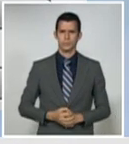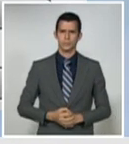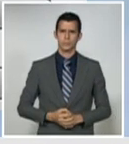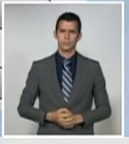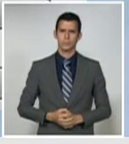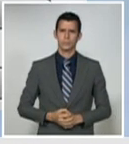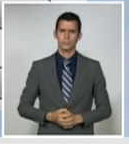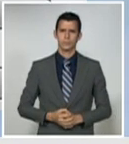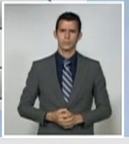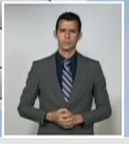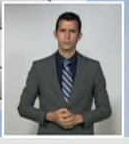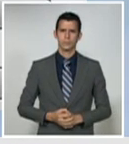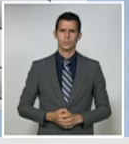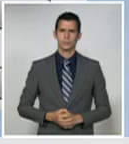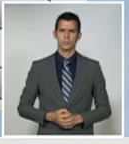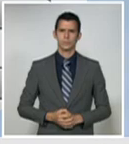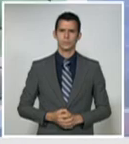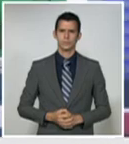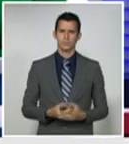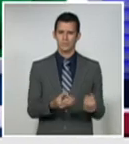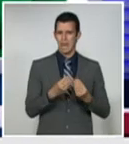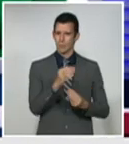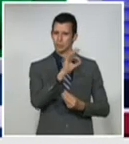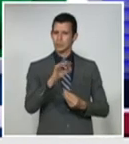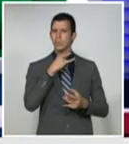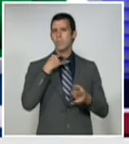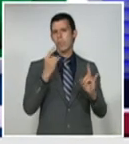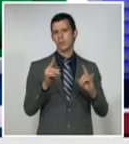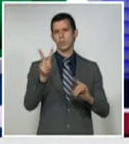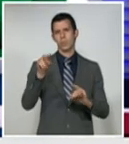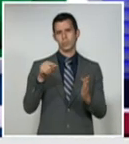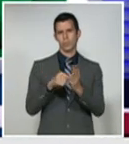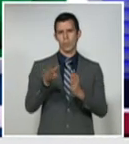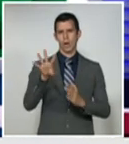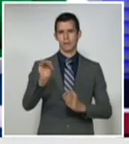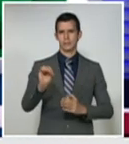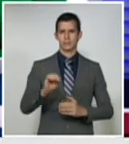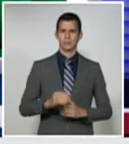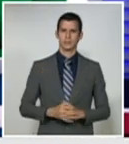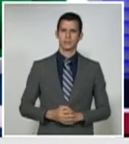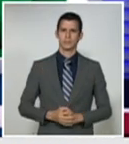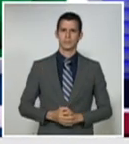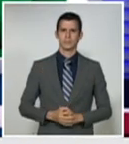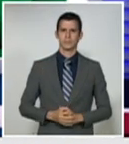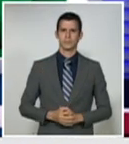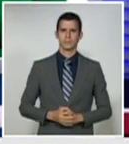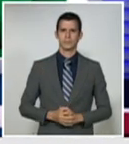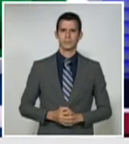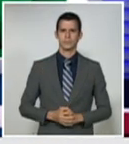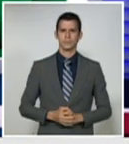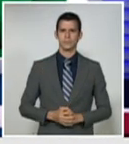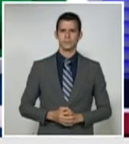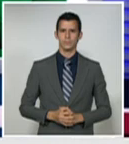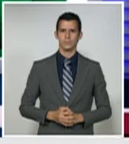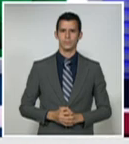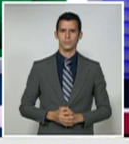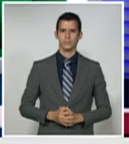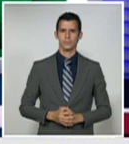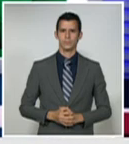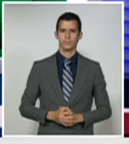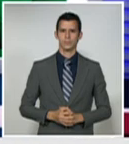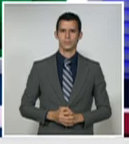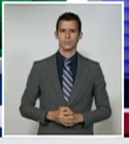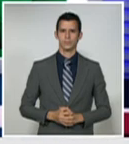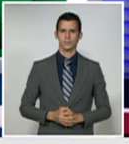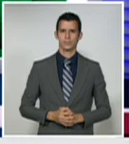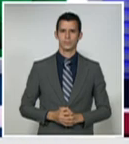un 2,40%. Por países, los que ayer aportaron el